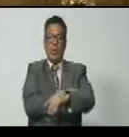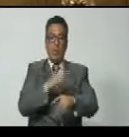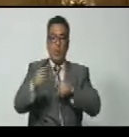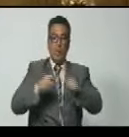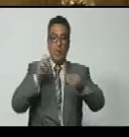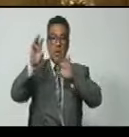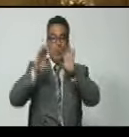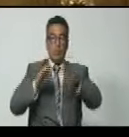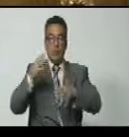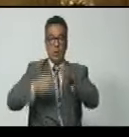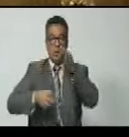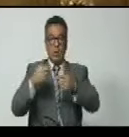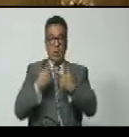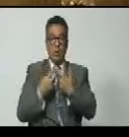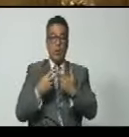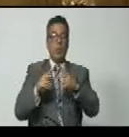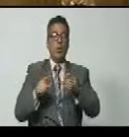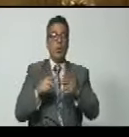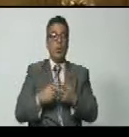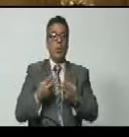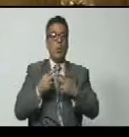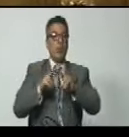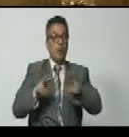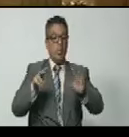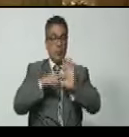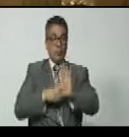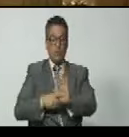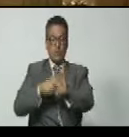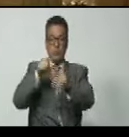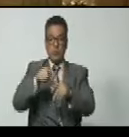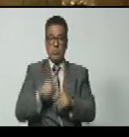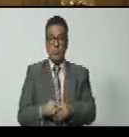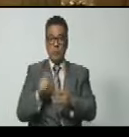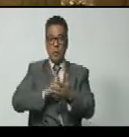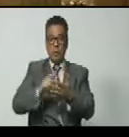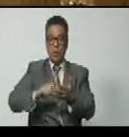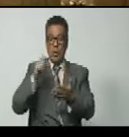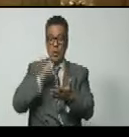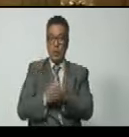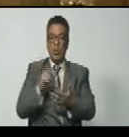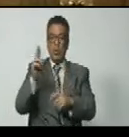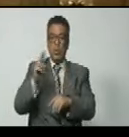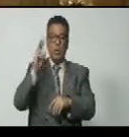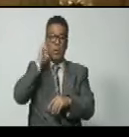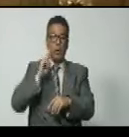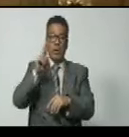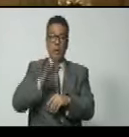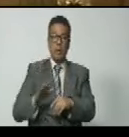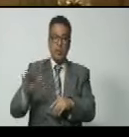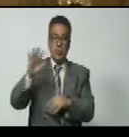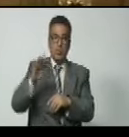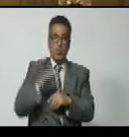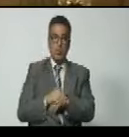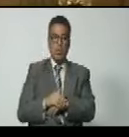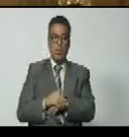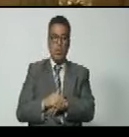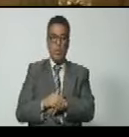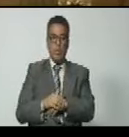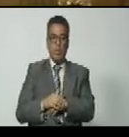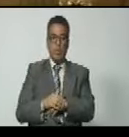Relaciones Interiores, Justicia y Paz. Tercero, publicar el presente acuerdo en la Gaceta Oficial de la República Bolivariana de